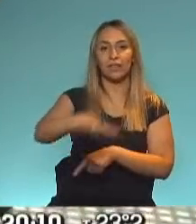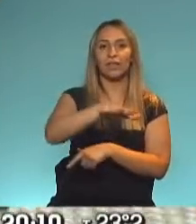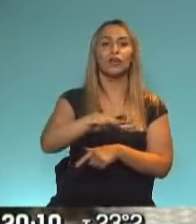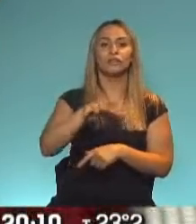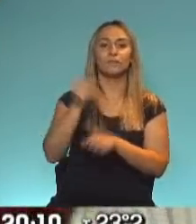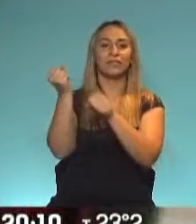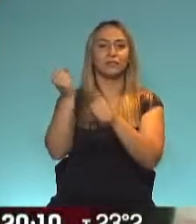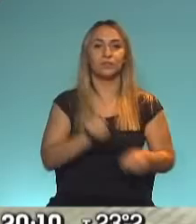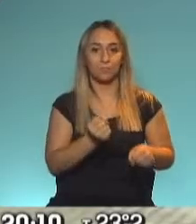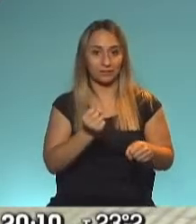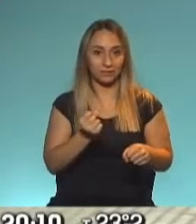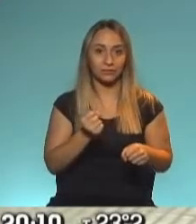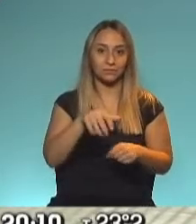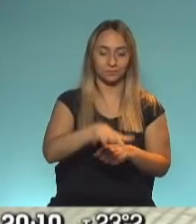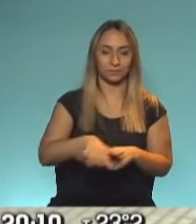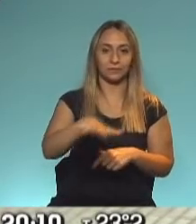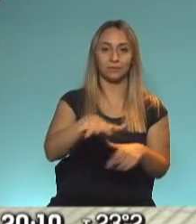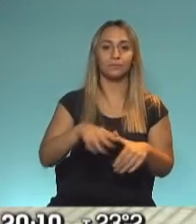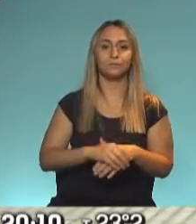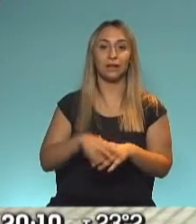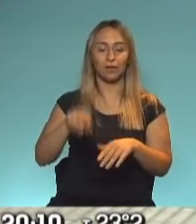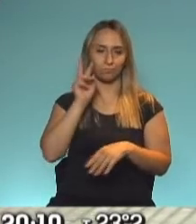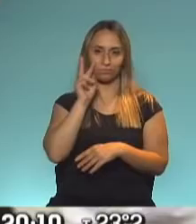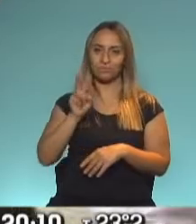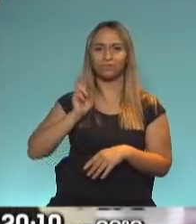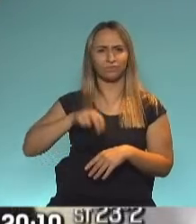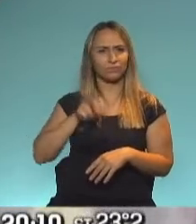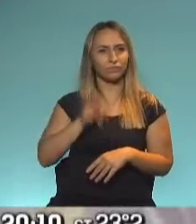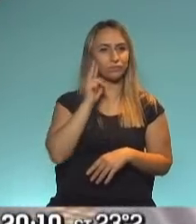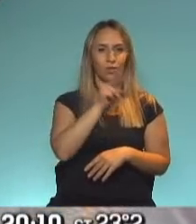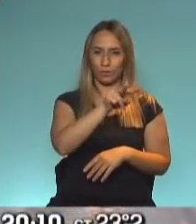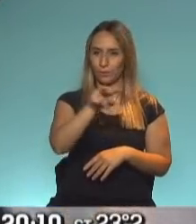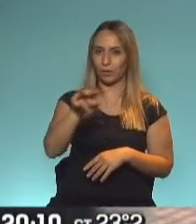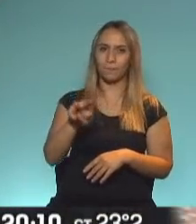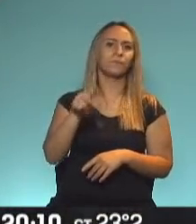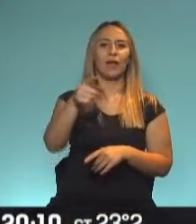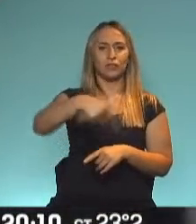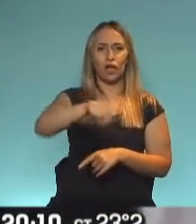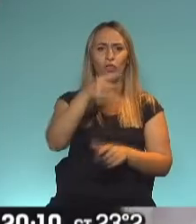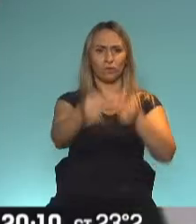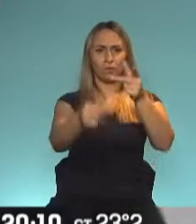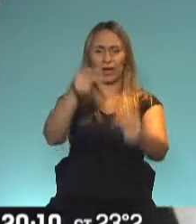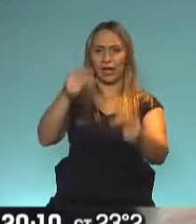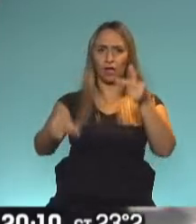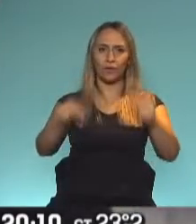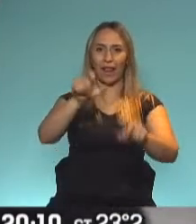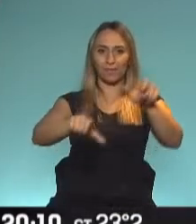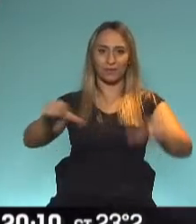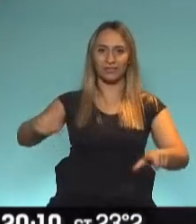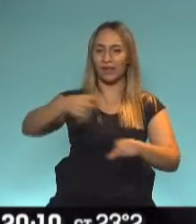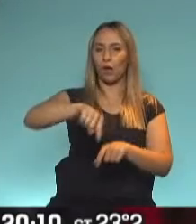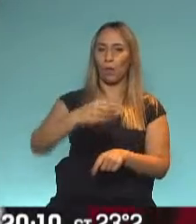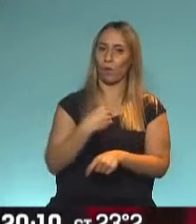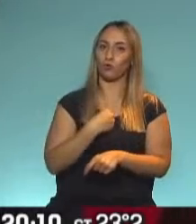Allí pudo ver en todo el recorrido cómo se iba aplicando la vacuna a cada una de las personas, los